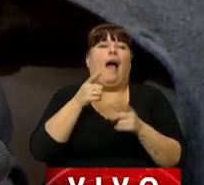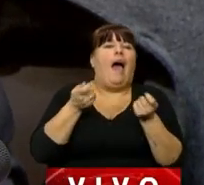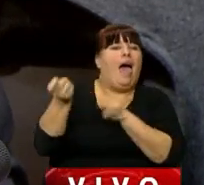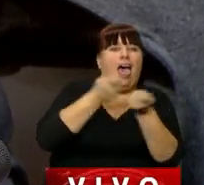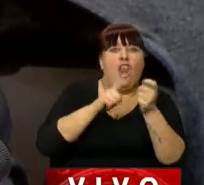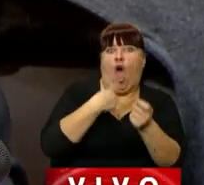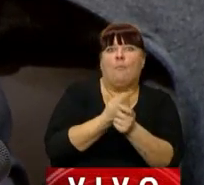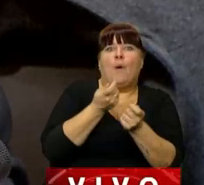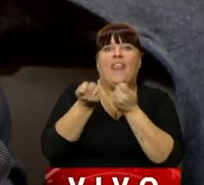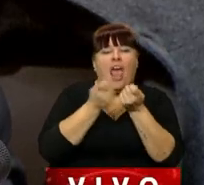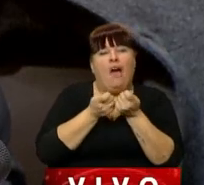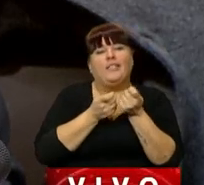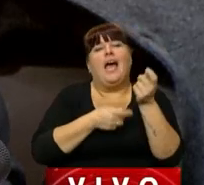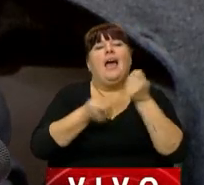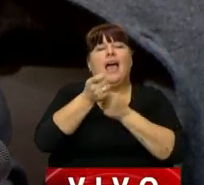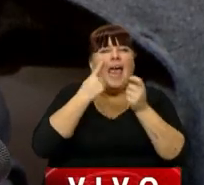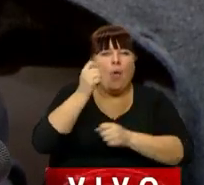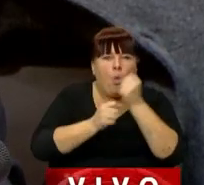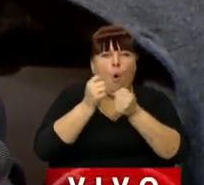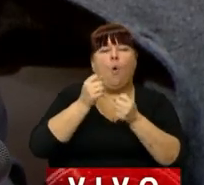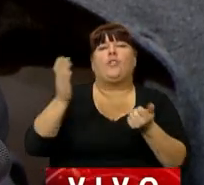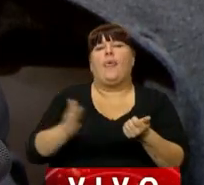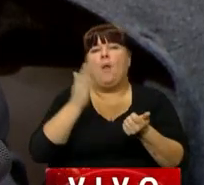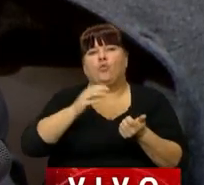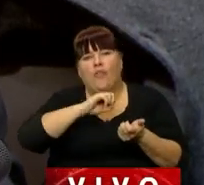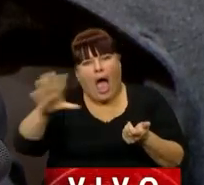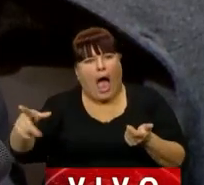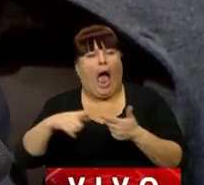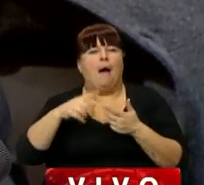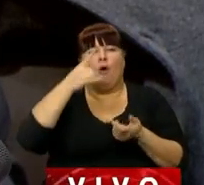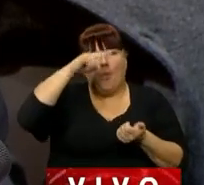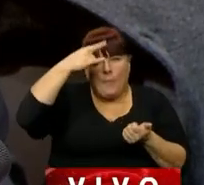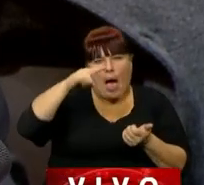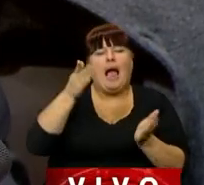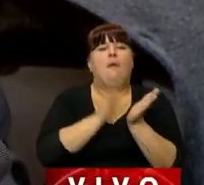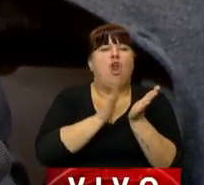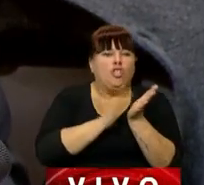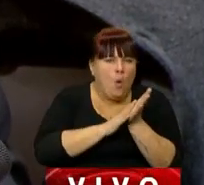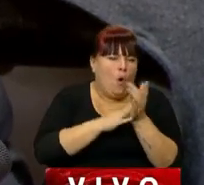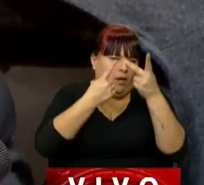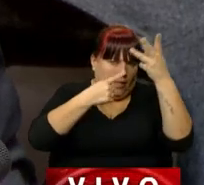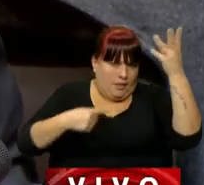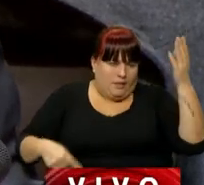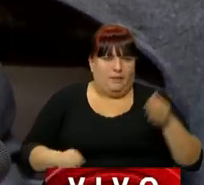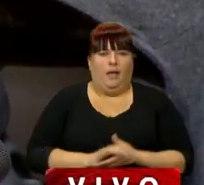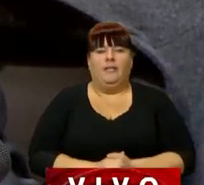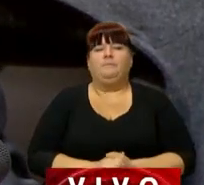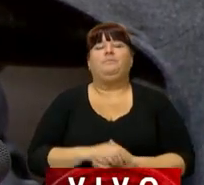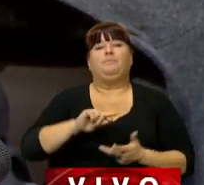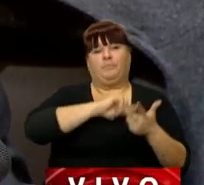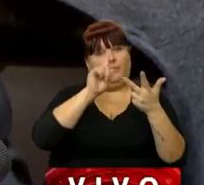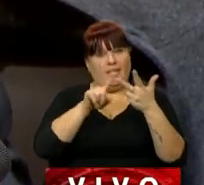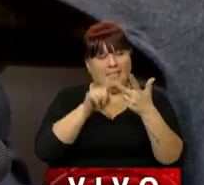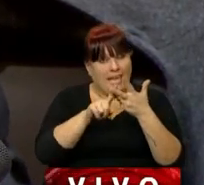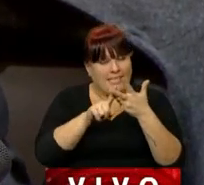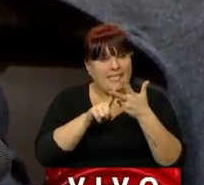lobby de comercios, de industria, de productores agropecuarios, ganaderos, monotributistas, etc. Y en tercer